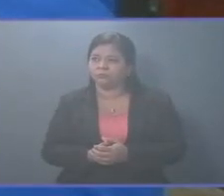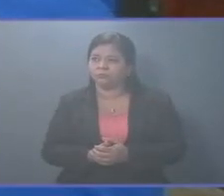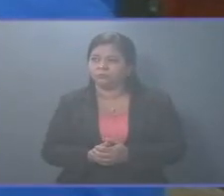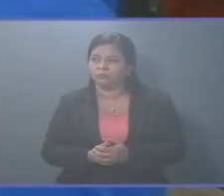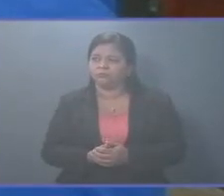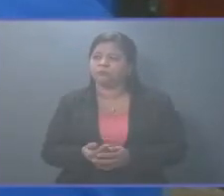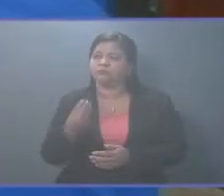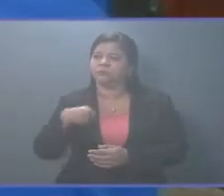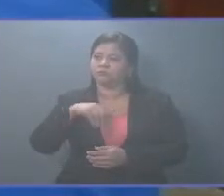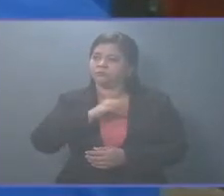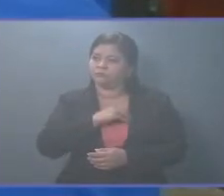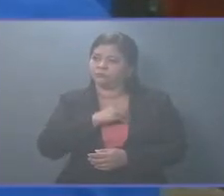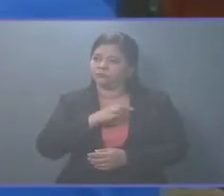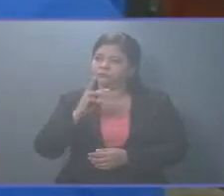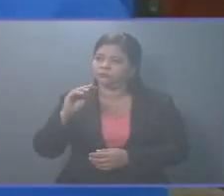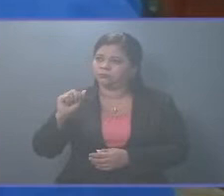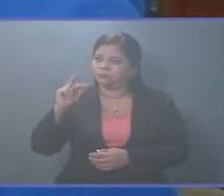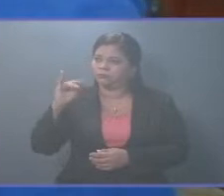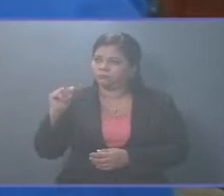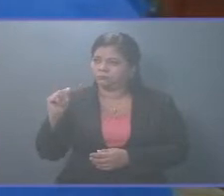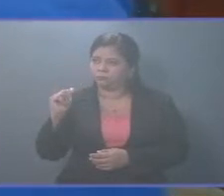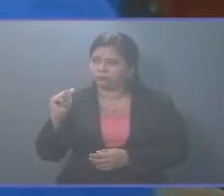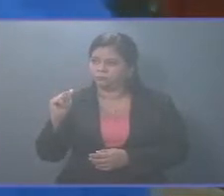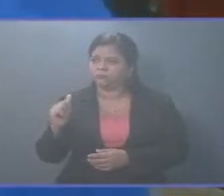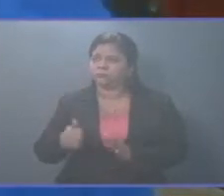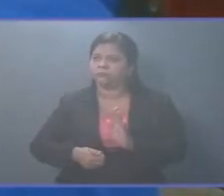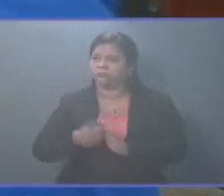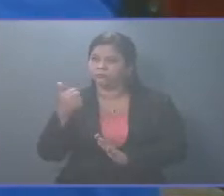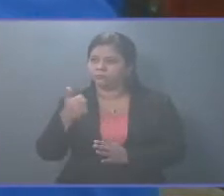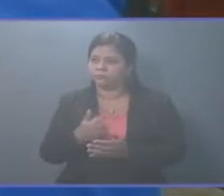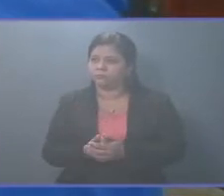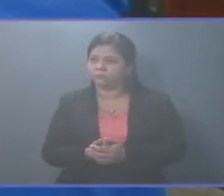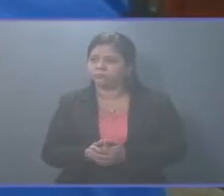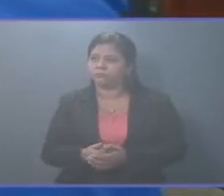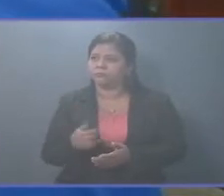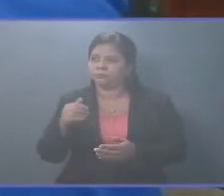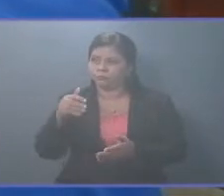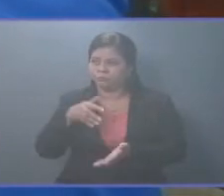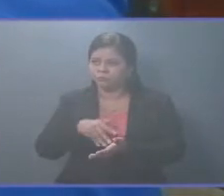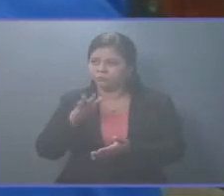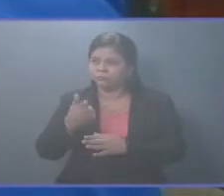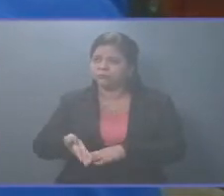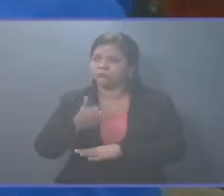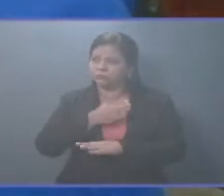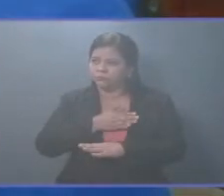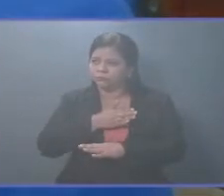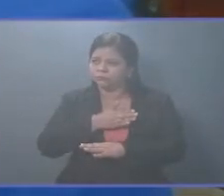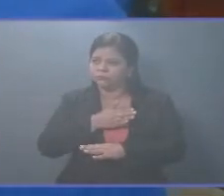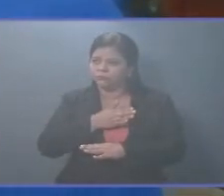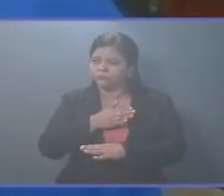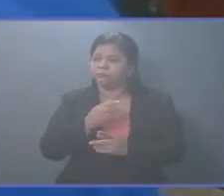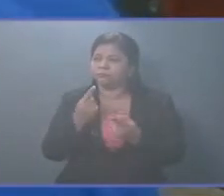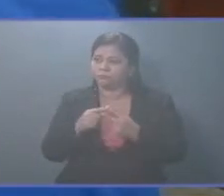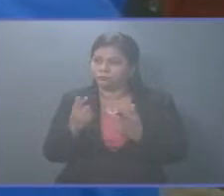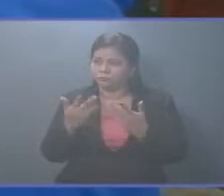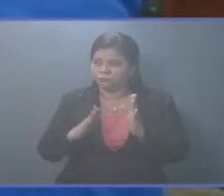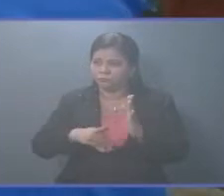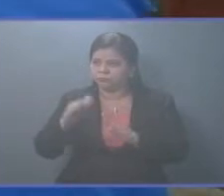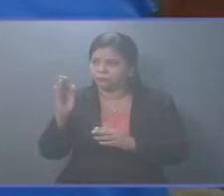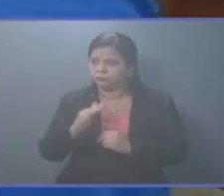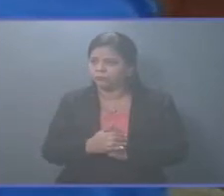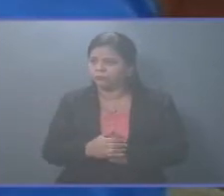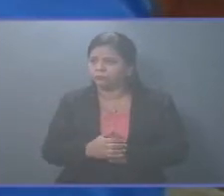la doctora María Barrientos, que recientemente publicó algo que traduce, ella dice que no